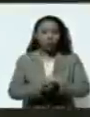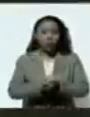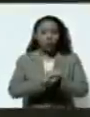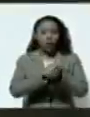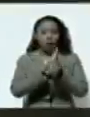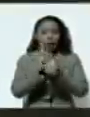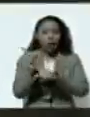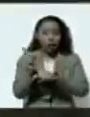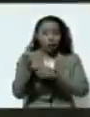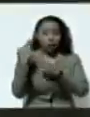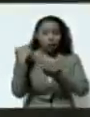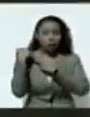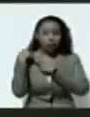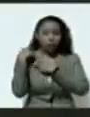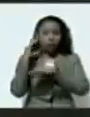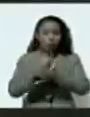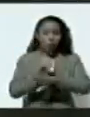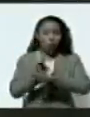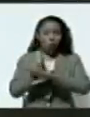que